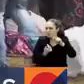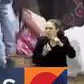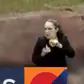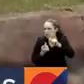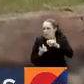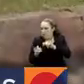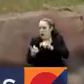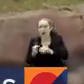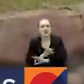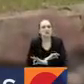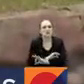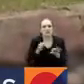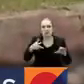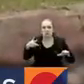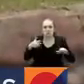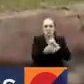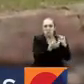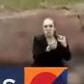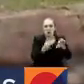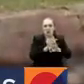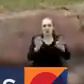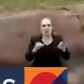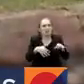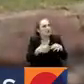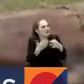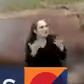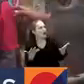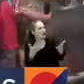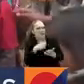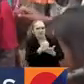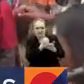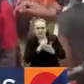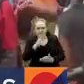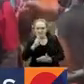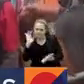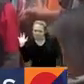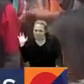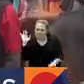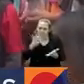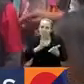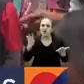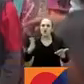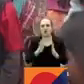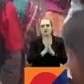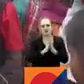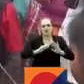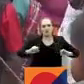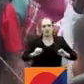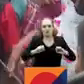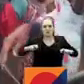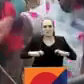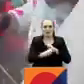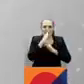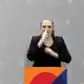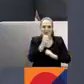quedaron sin los auxilios. Ahora acampan en el Parque Nacional en espera de más beneficios.